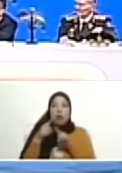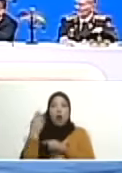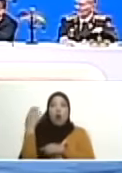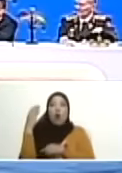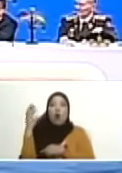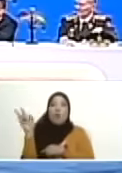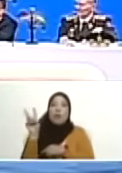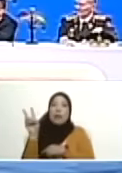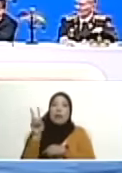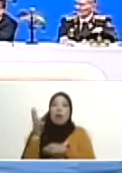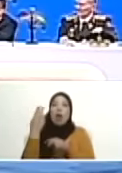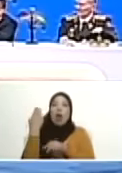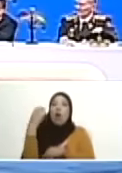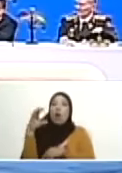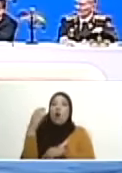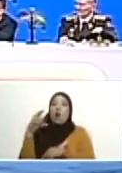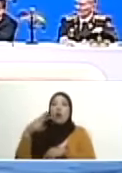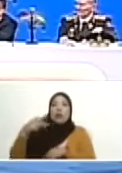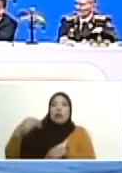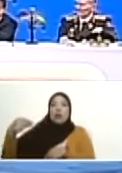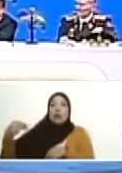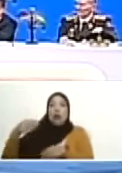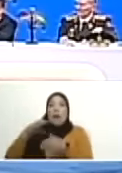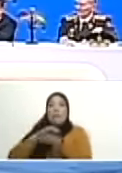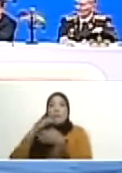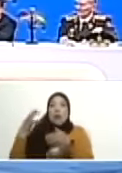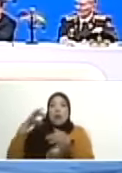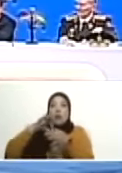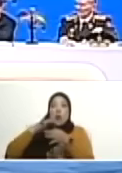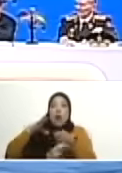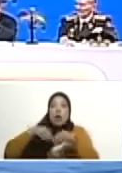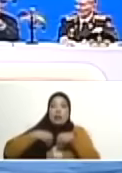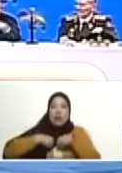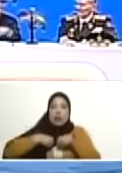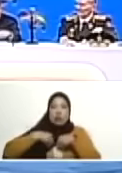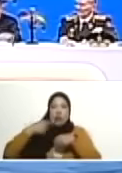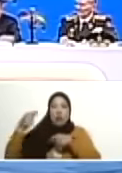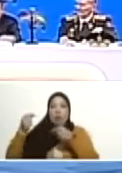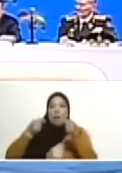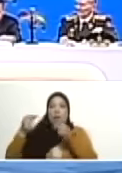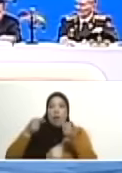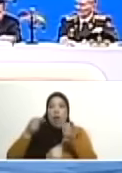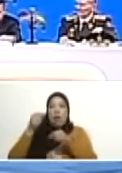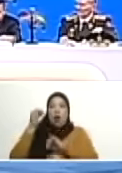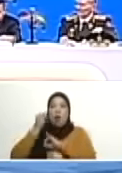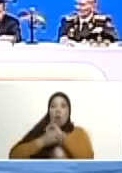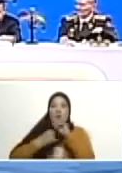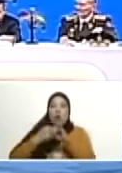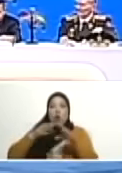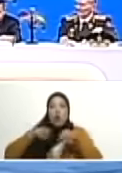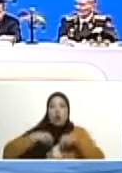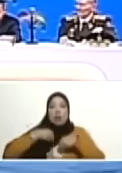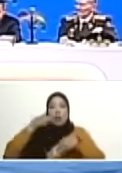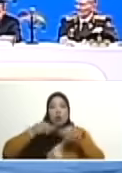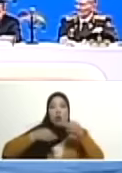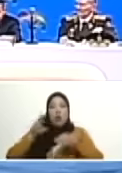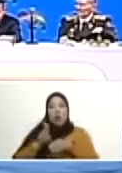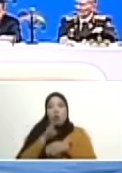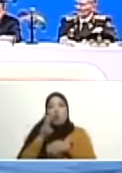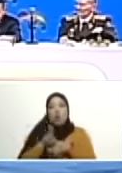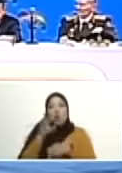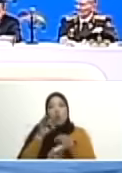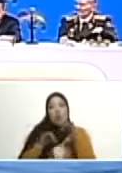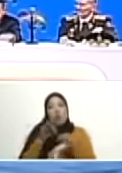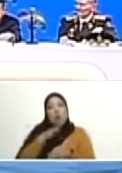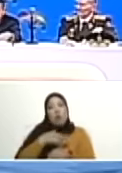Colombia, los dos se hicieron parte, los dos reconocieron a la Corte. Única forma que la Corte